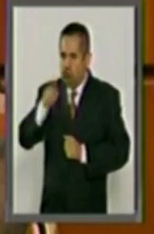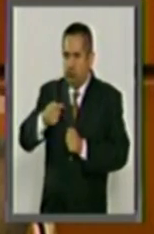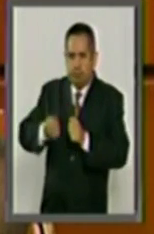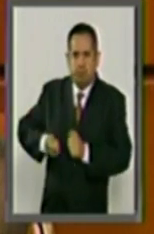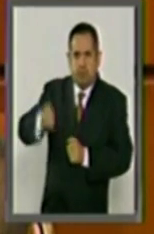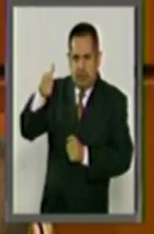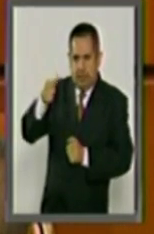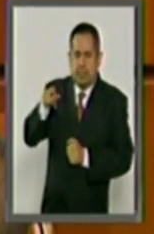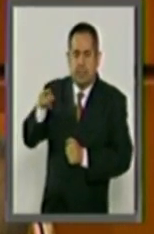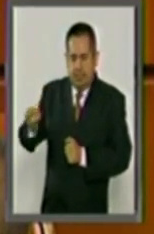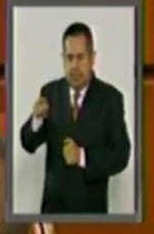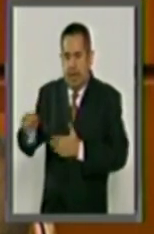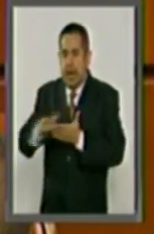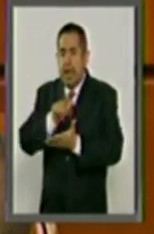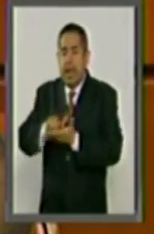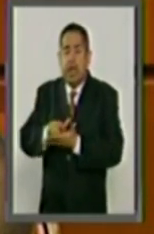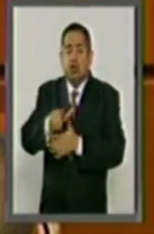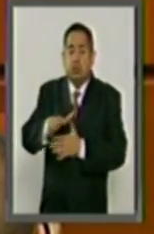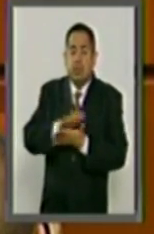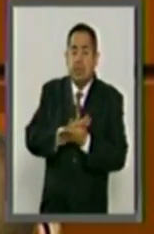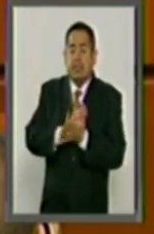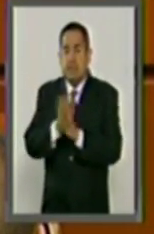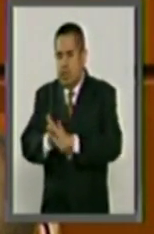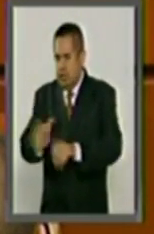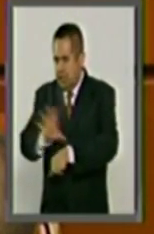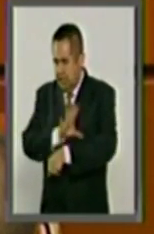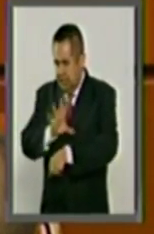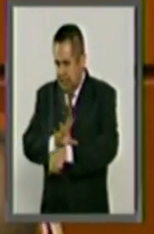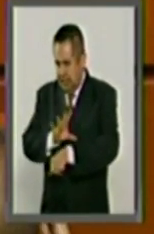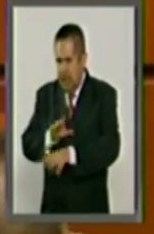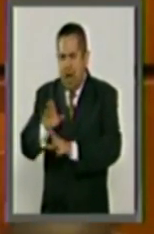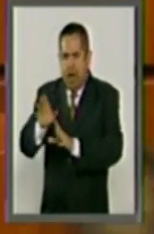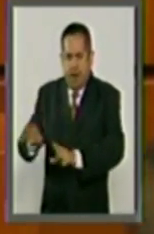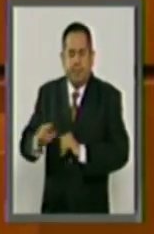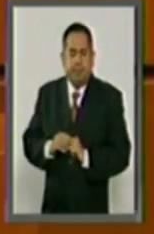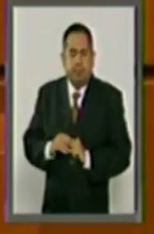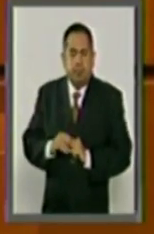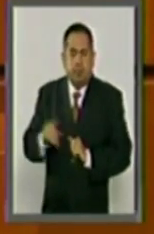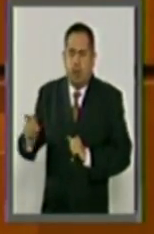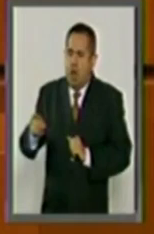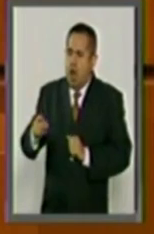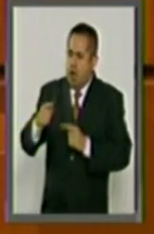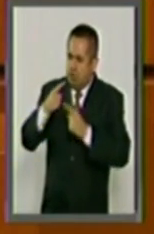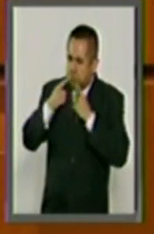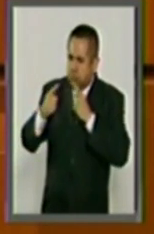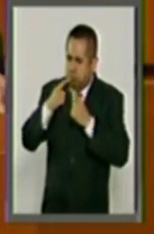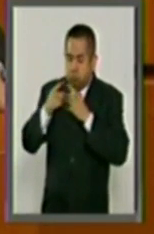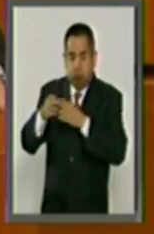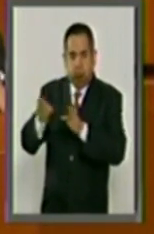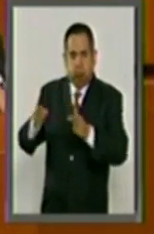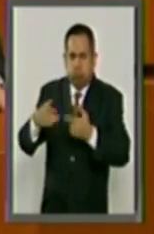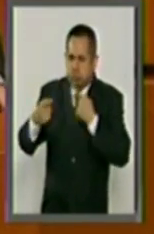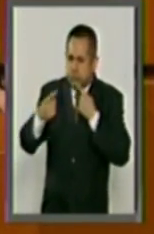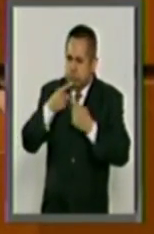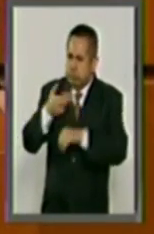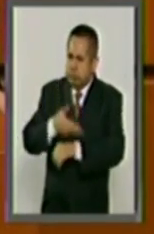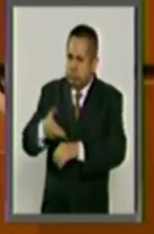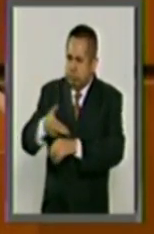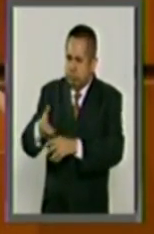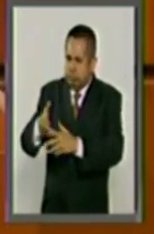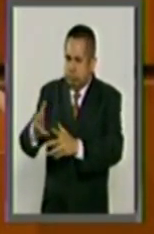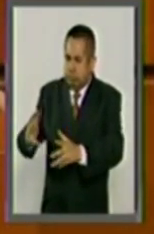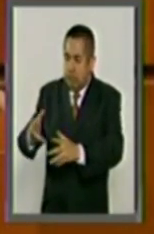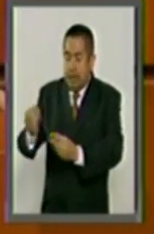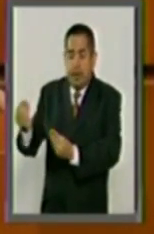la iniciativa de ley de transición energética, después de un largo y abierto proceso legislativo,